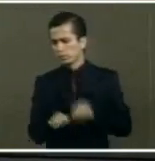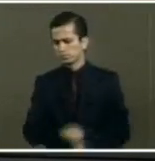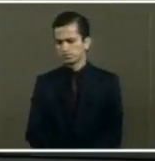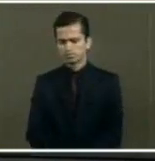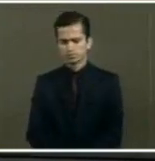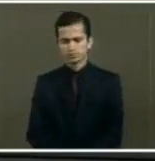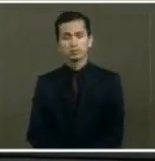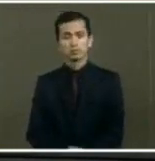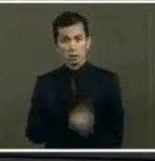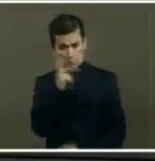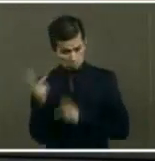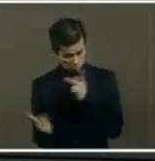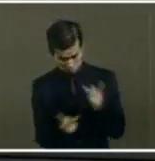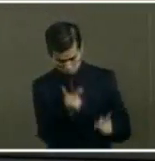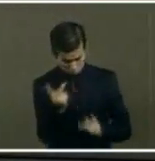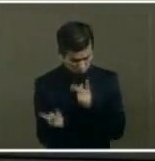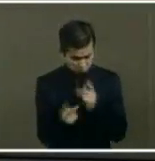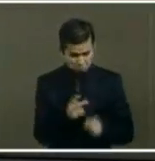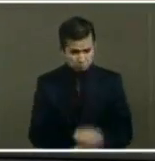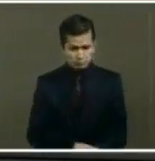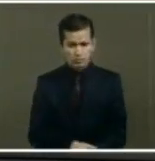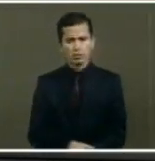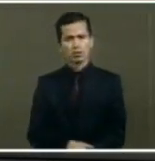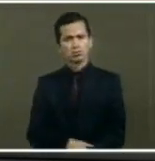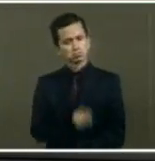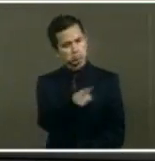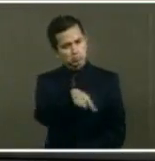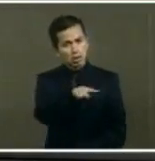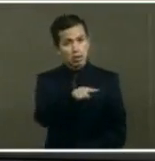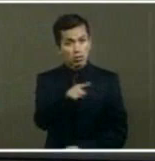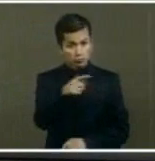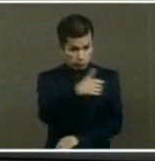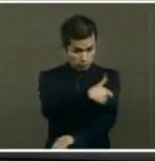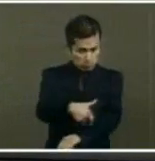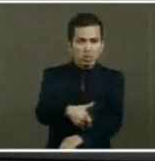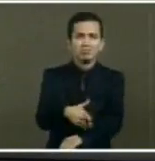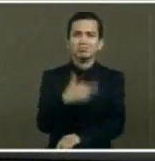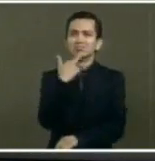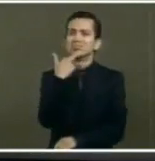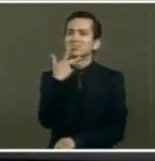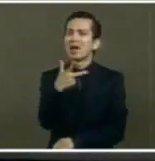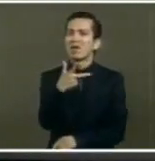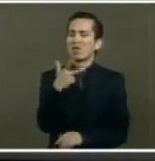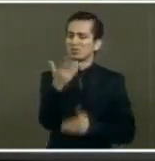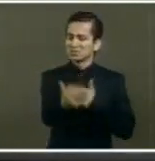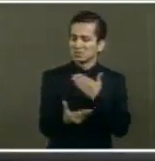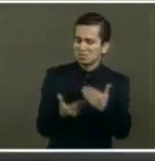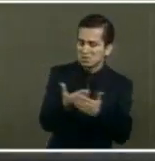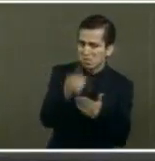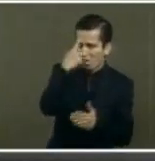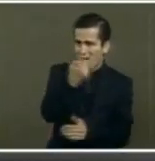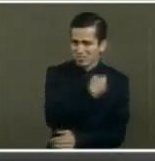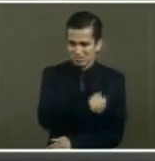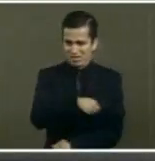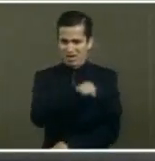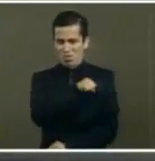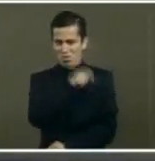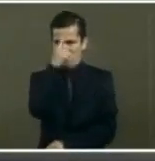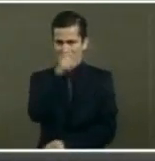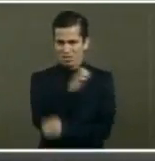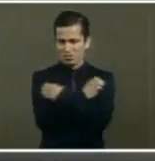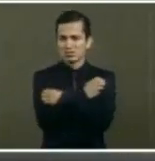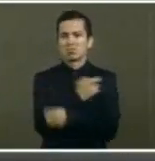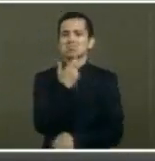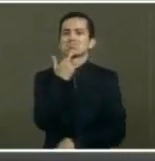resultados revelan que hubo mejoras importantes en el acceso a servicios de salud y de educación, que las hubo en la ampliación del